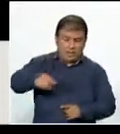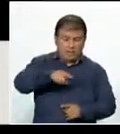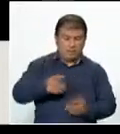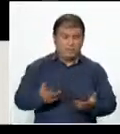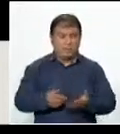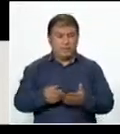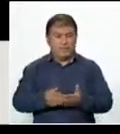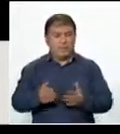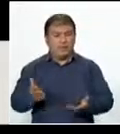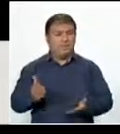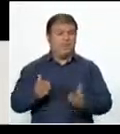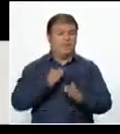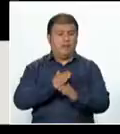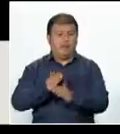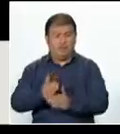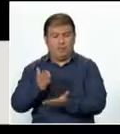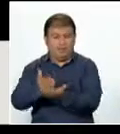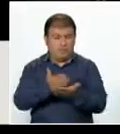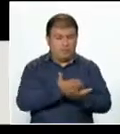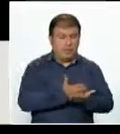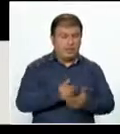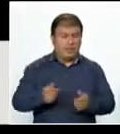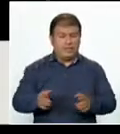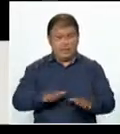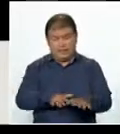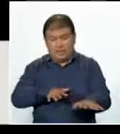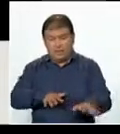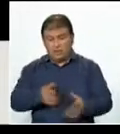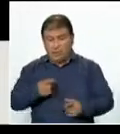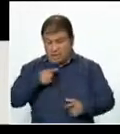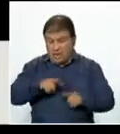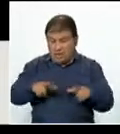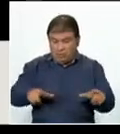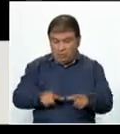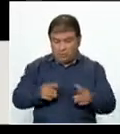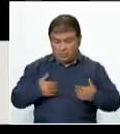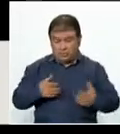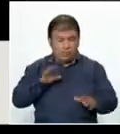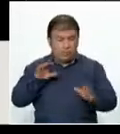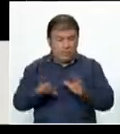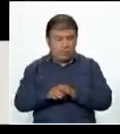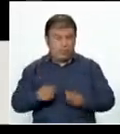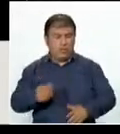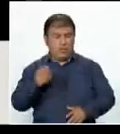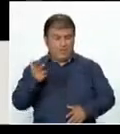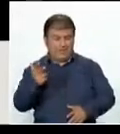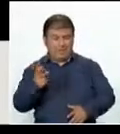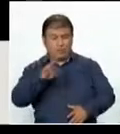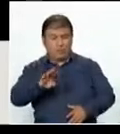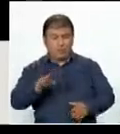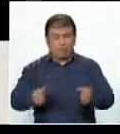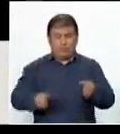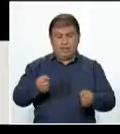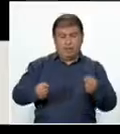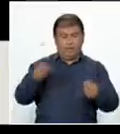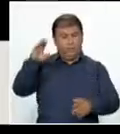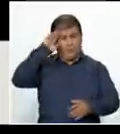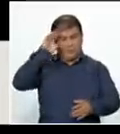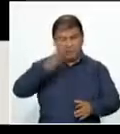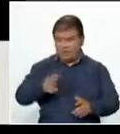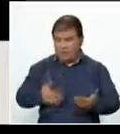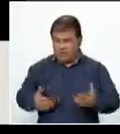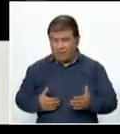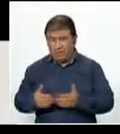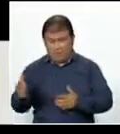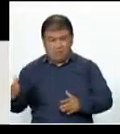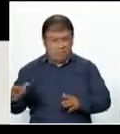se ha restringido el tránsito. En la zona, en verdad, como les puedo comentar, yo estoy rodeado, por ejemplo, de 3-4 patrulleros que están en el lugar. Es más de lo